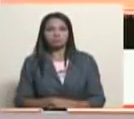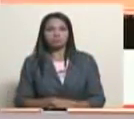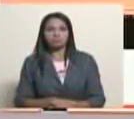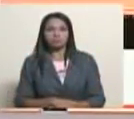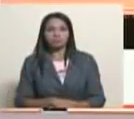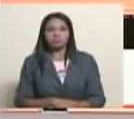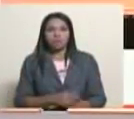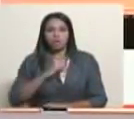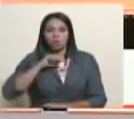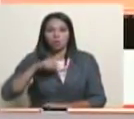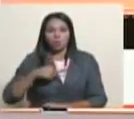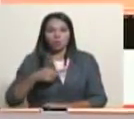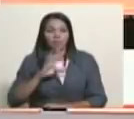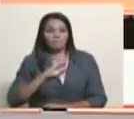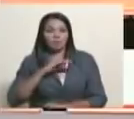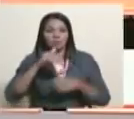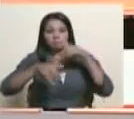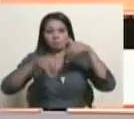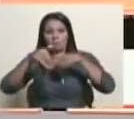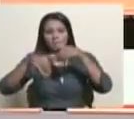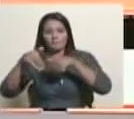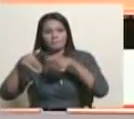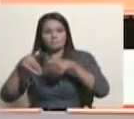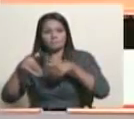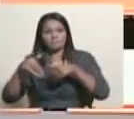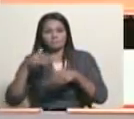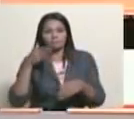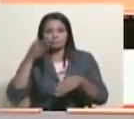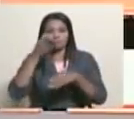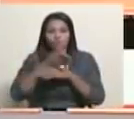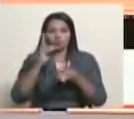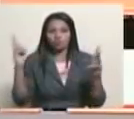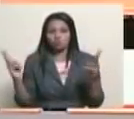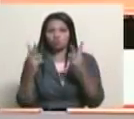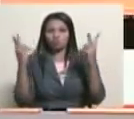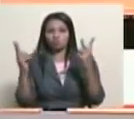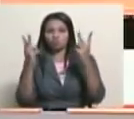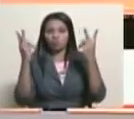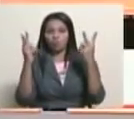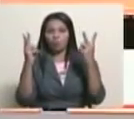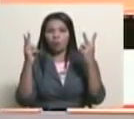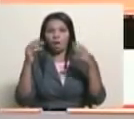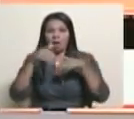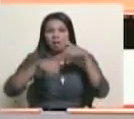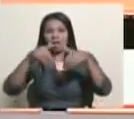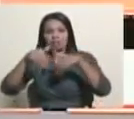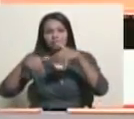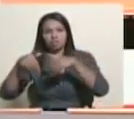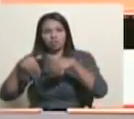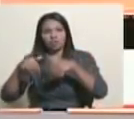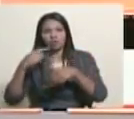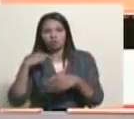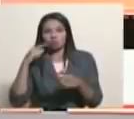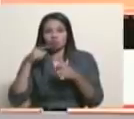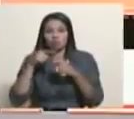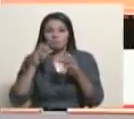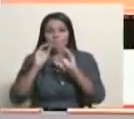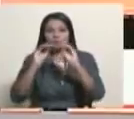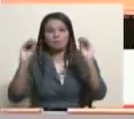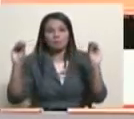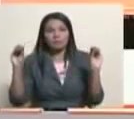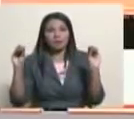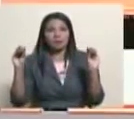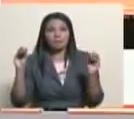para que nuestra maquinaria electoral salga victoriosa en las elecciones que tendrán que convocarse